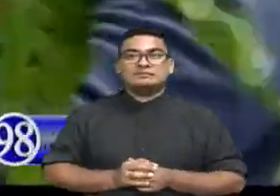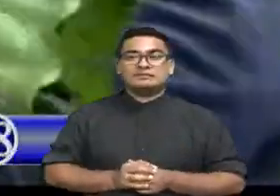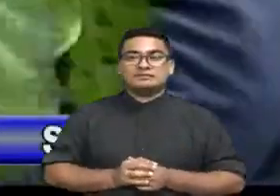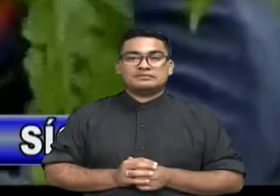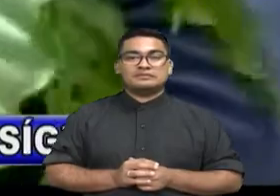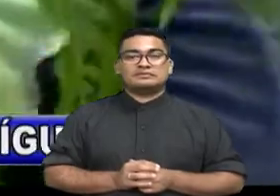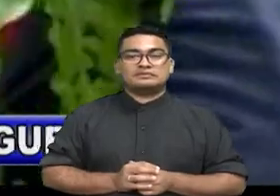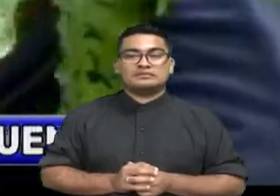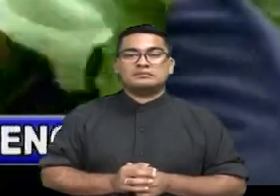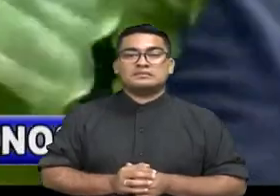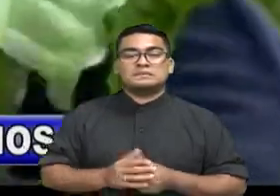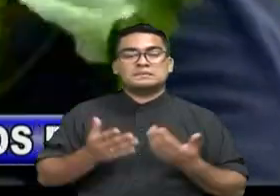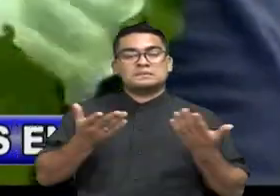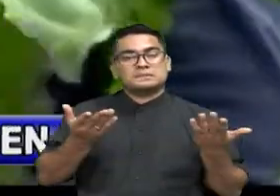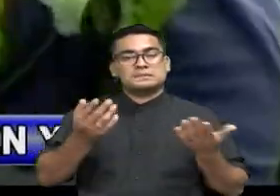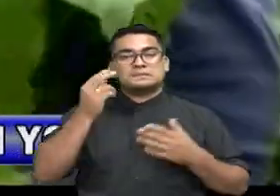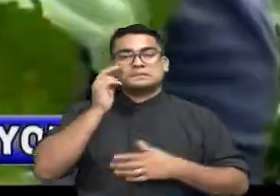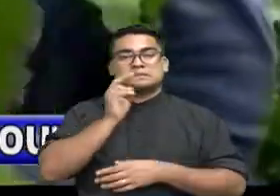Entonces, cuando vemos